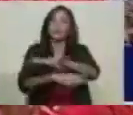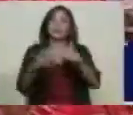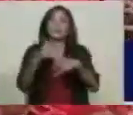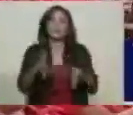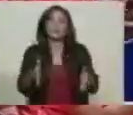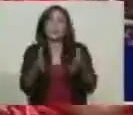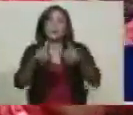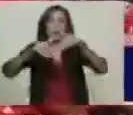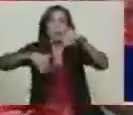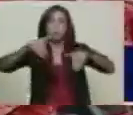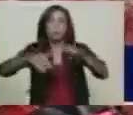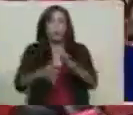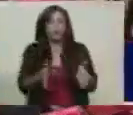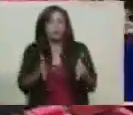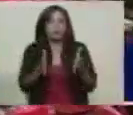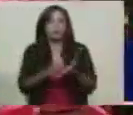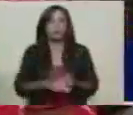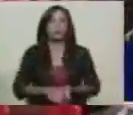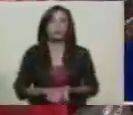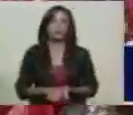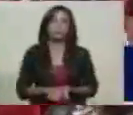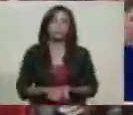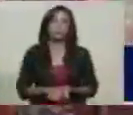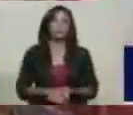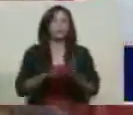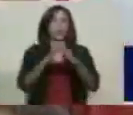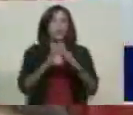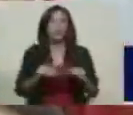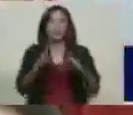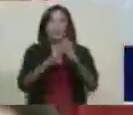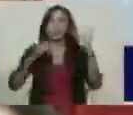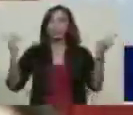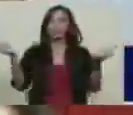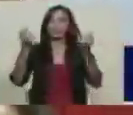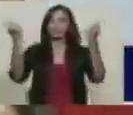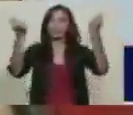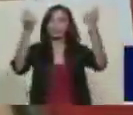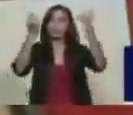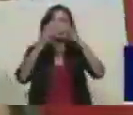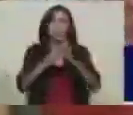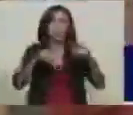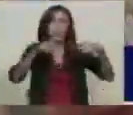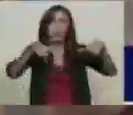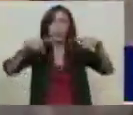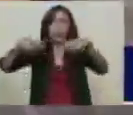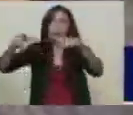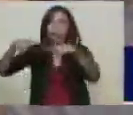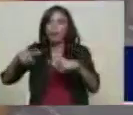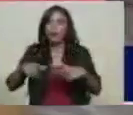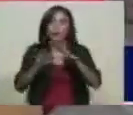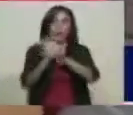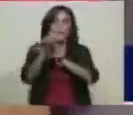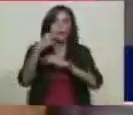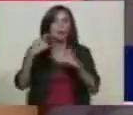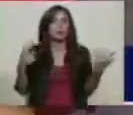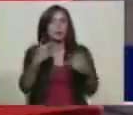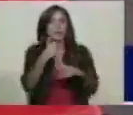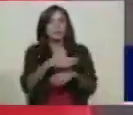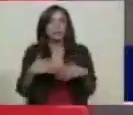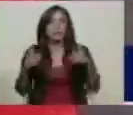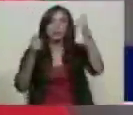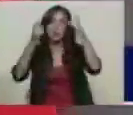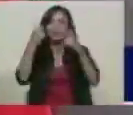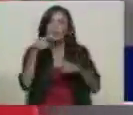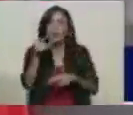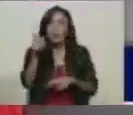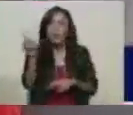que nos llevó justamente a que se proclamara en cada rincón lo que él nos decía: tú